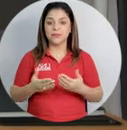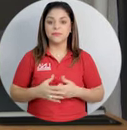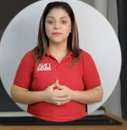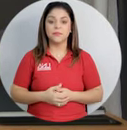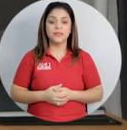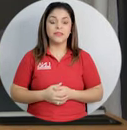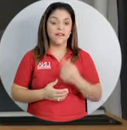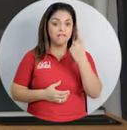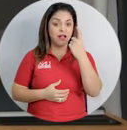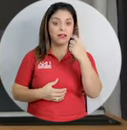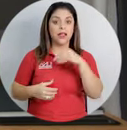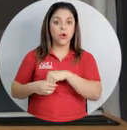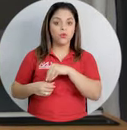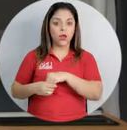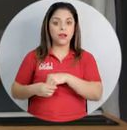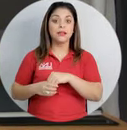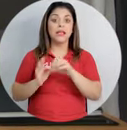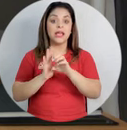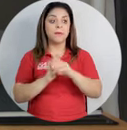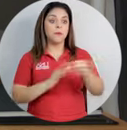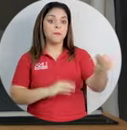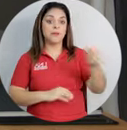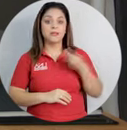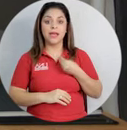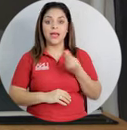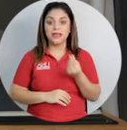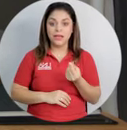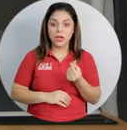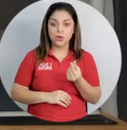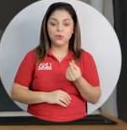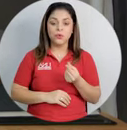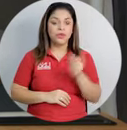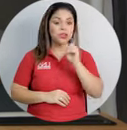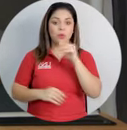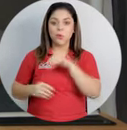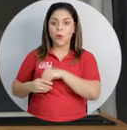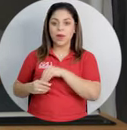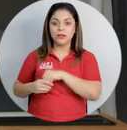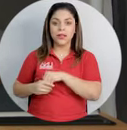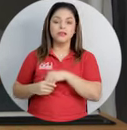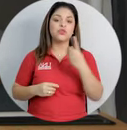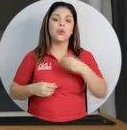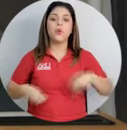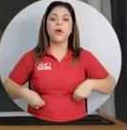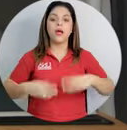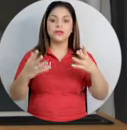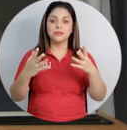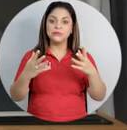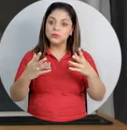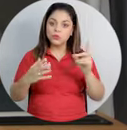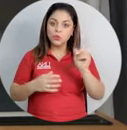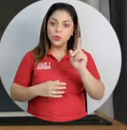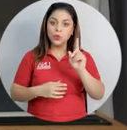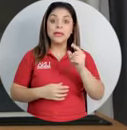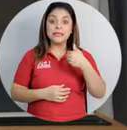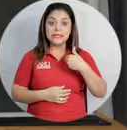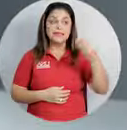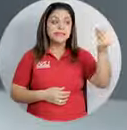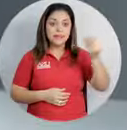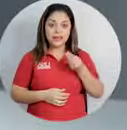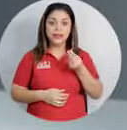comportamiento de que no ahorramos? Que cuando nos llega dinero, en lugar de ahorrar, más bien llegamos y lo gastamos. Hay que ahorrar en el momento más bien